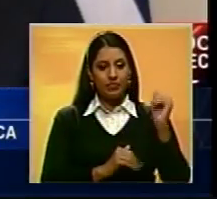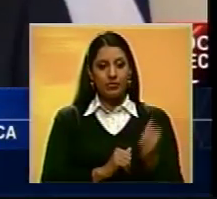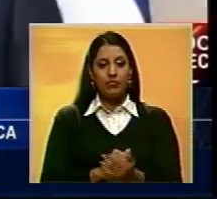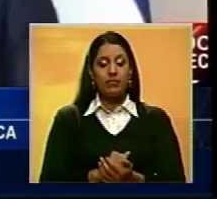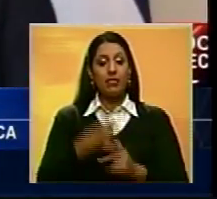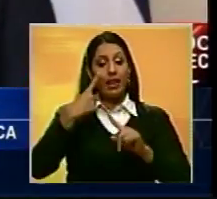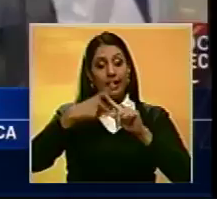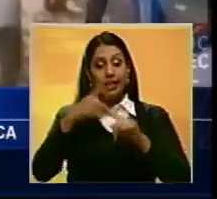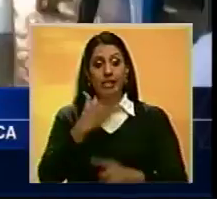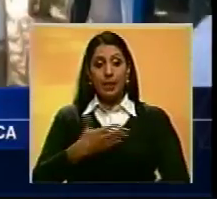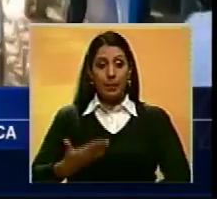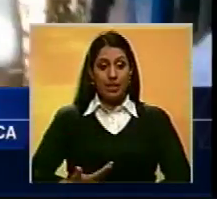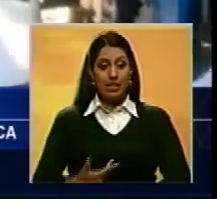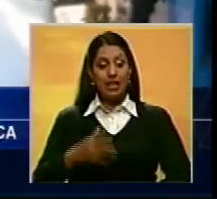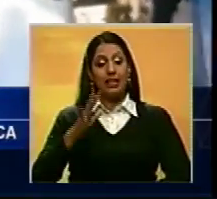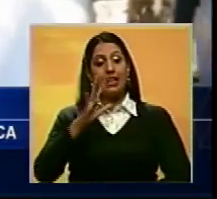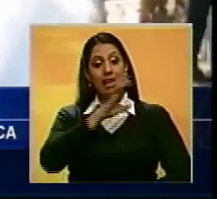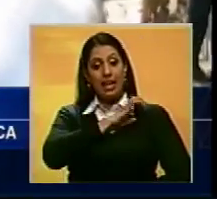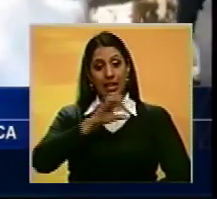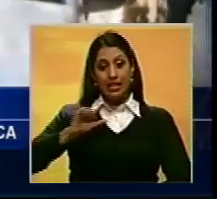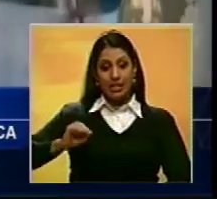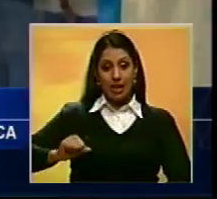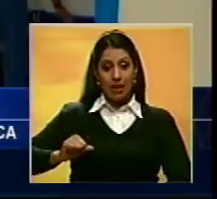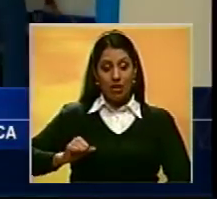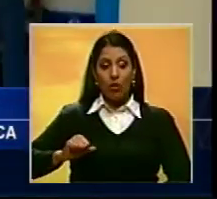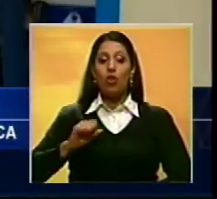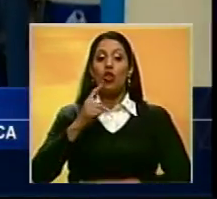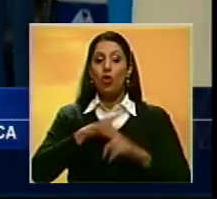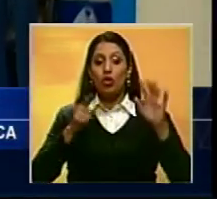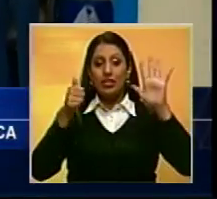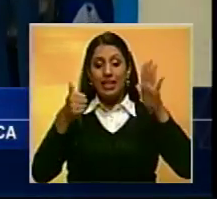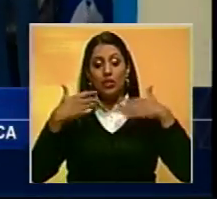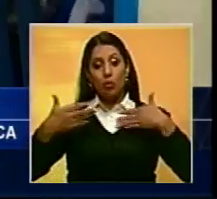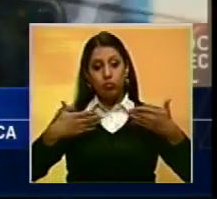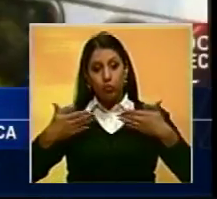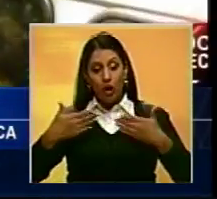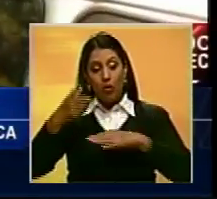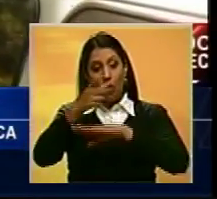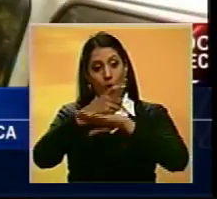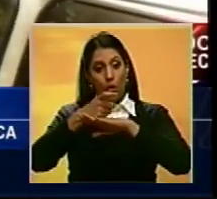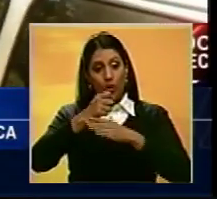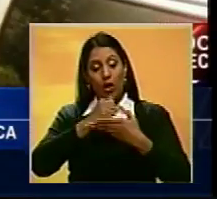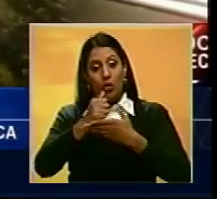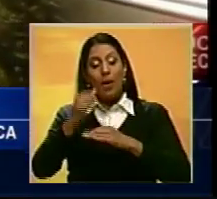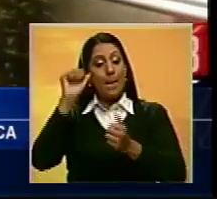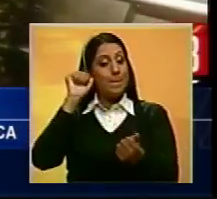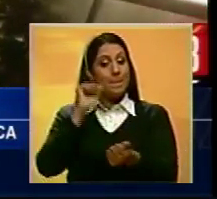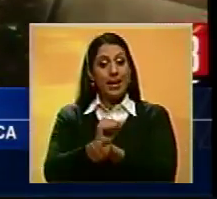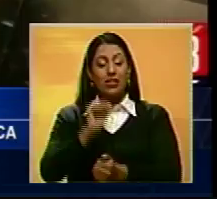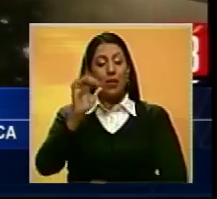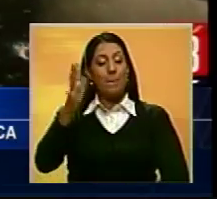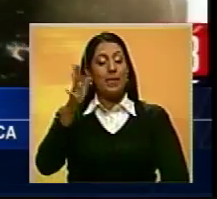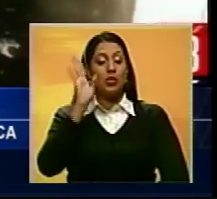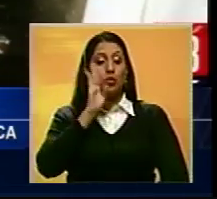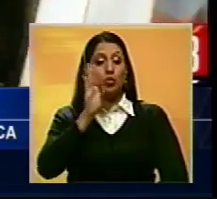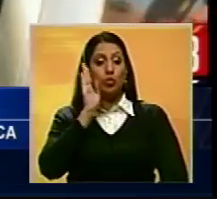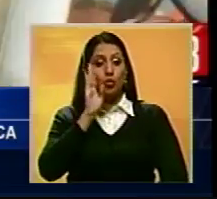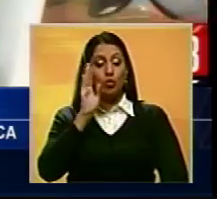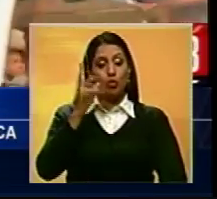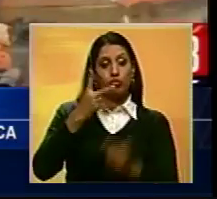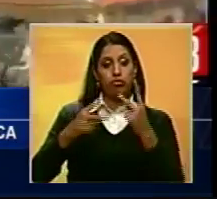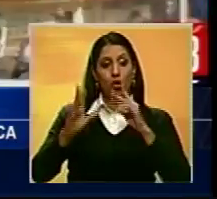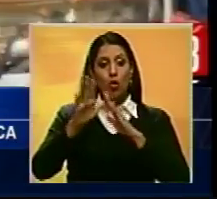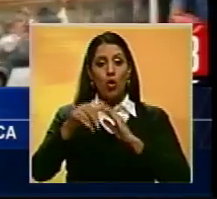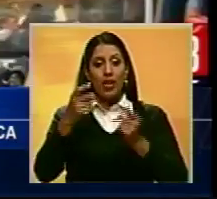El expresidente de El Salvador, Antonio Saca, y 6 colaboradores de su gobierno fueron detenidos por presuntos delitos de